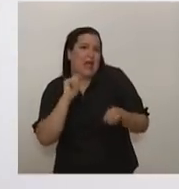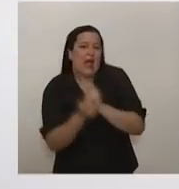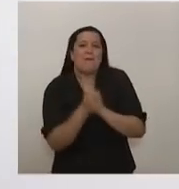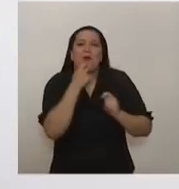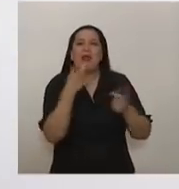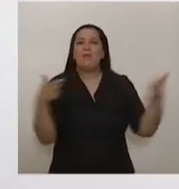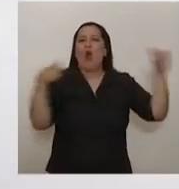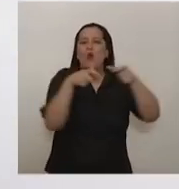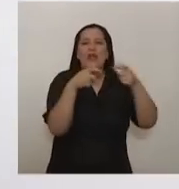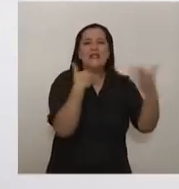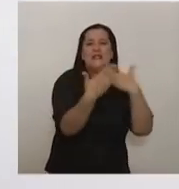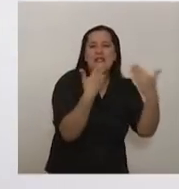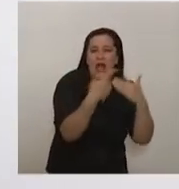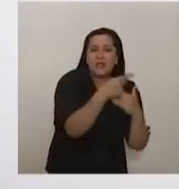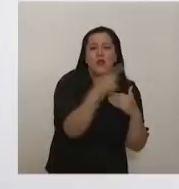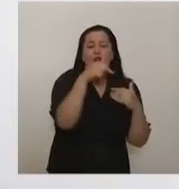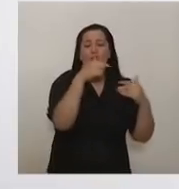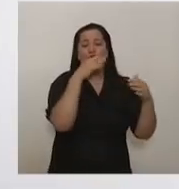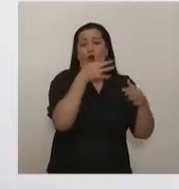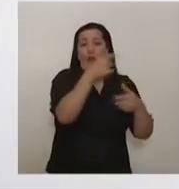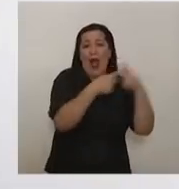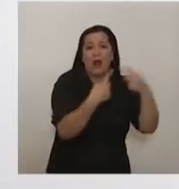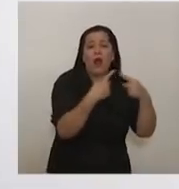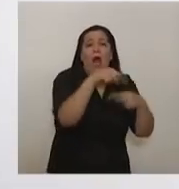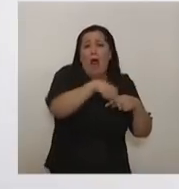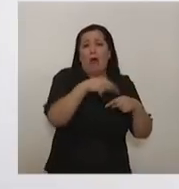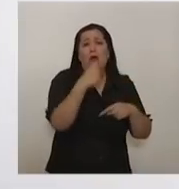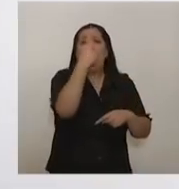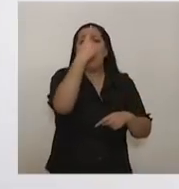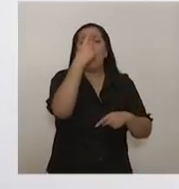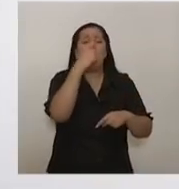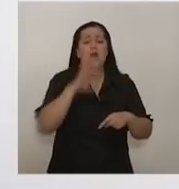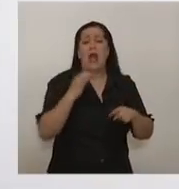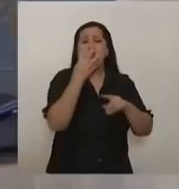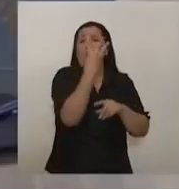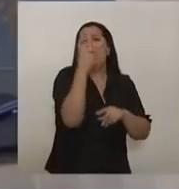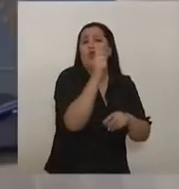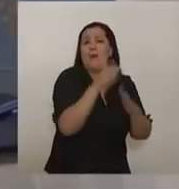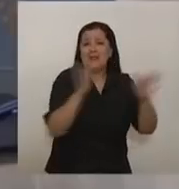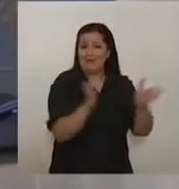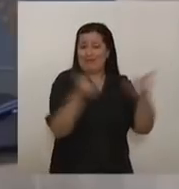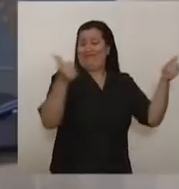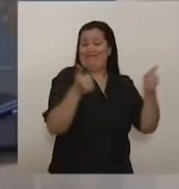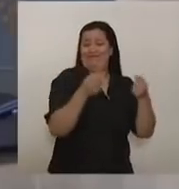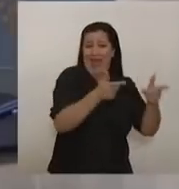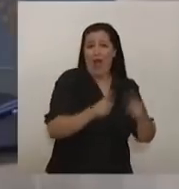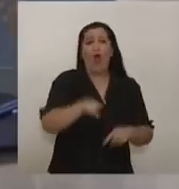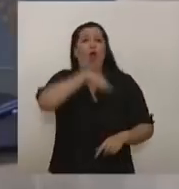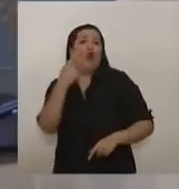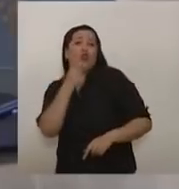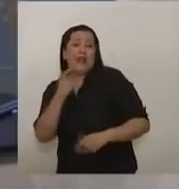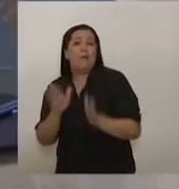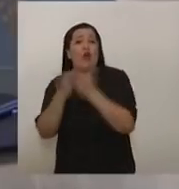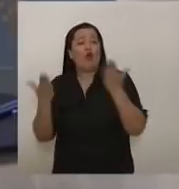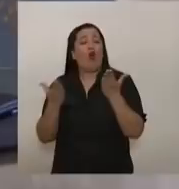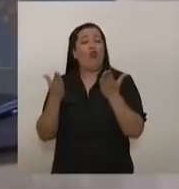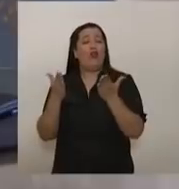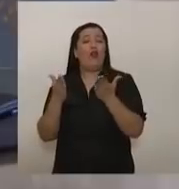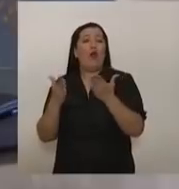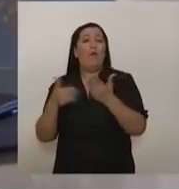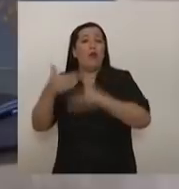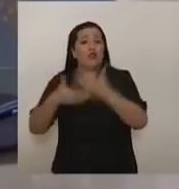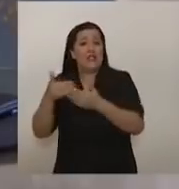las audiencias orales, ahora solo tardan 1 año y 4 meses. El otro ejemplo es el nuevo Código Procesal